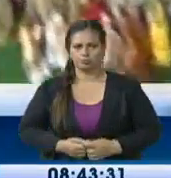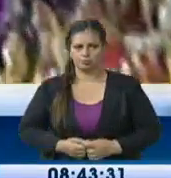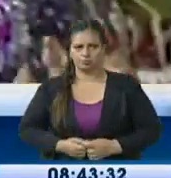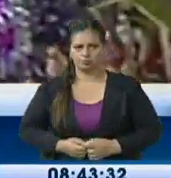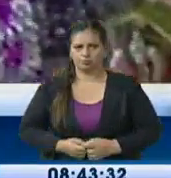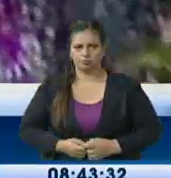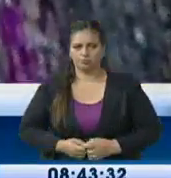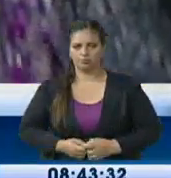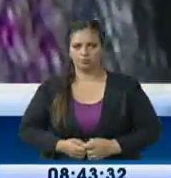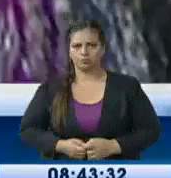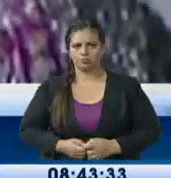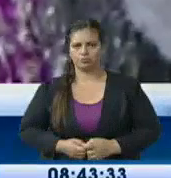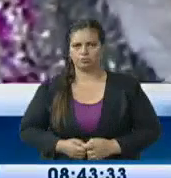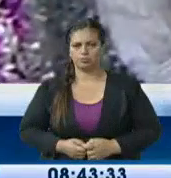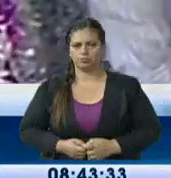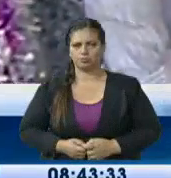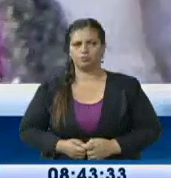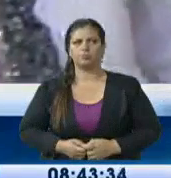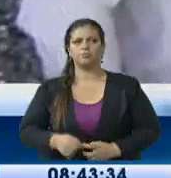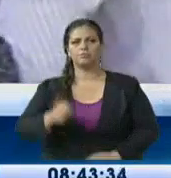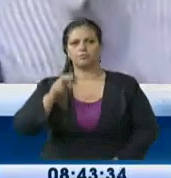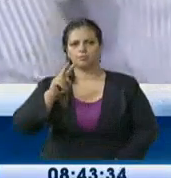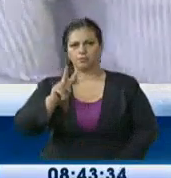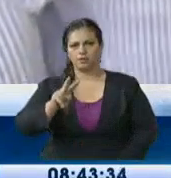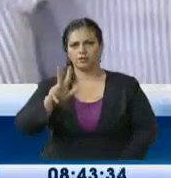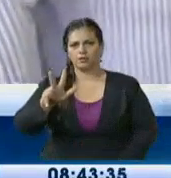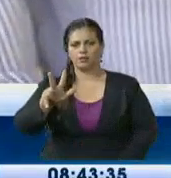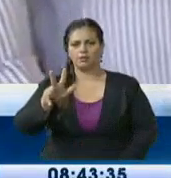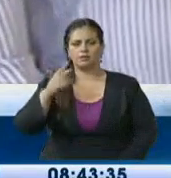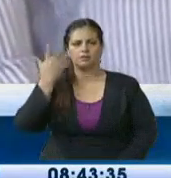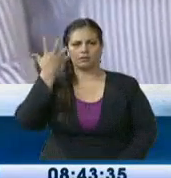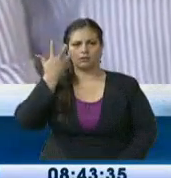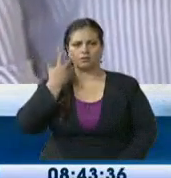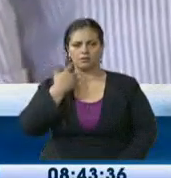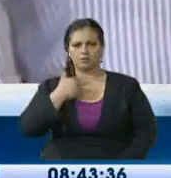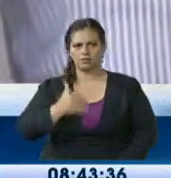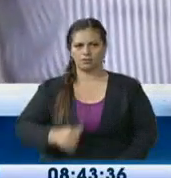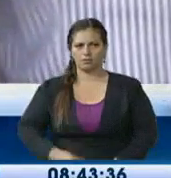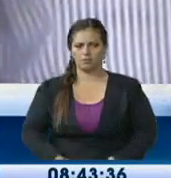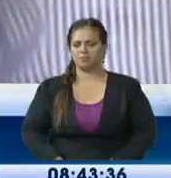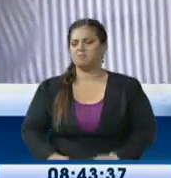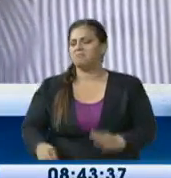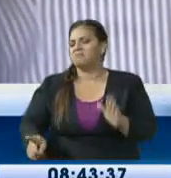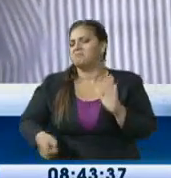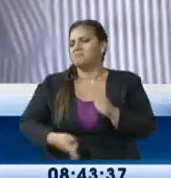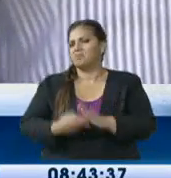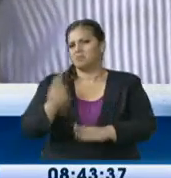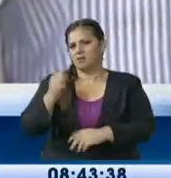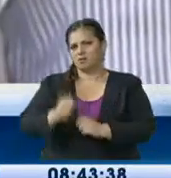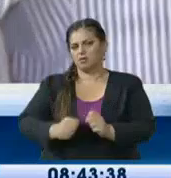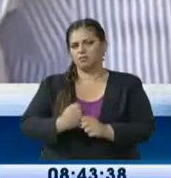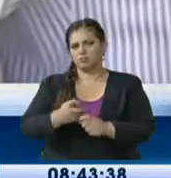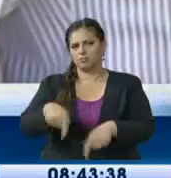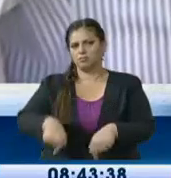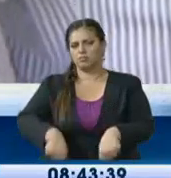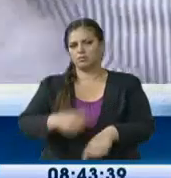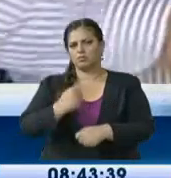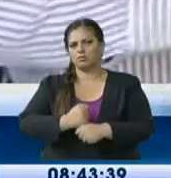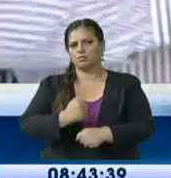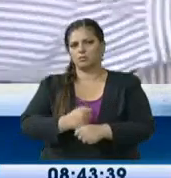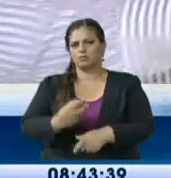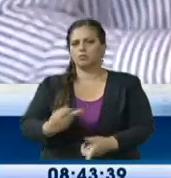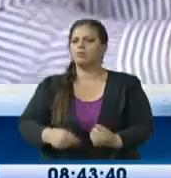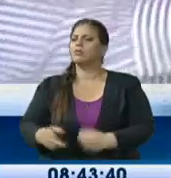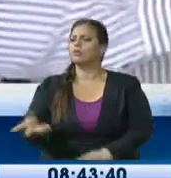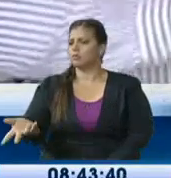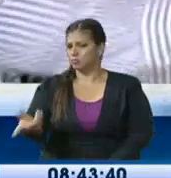23 días. Claro. ¿Primer año que se ubican aquí? Sí, primer año que nos han dado el permiso aquí para estar aquí. Qué bueno. Oiga, ¿cómo les ha ido? Creo que